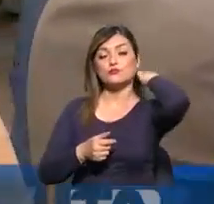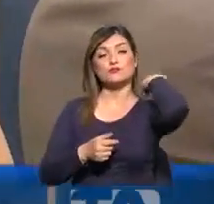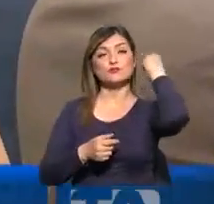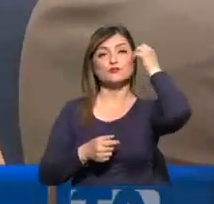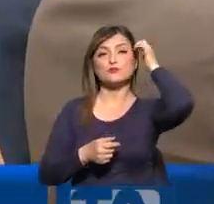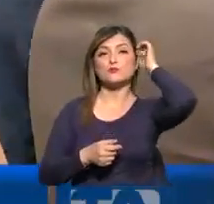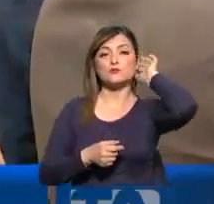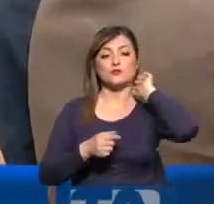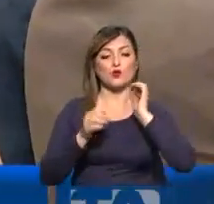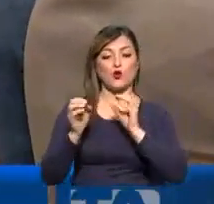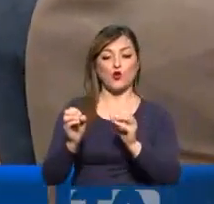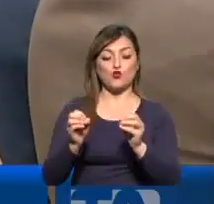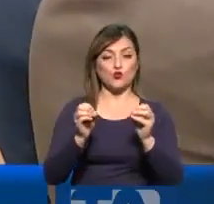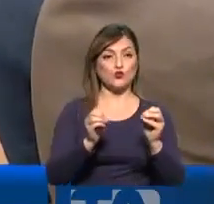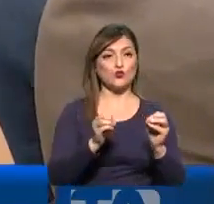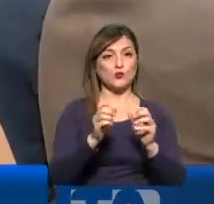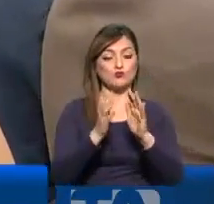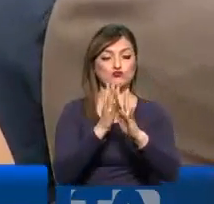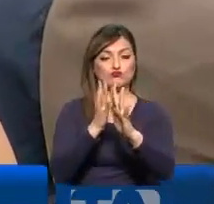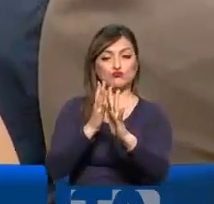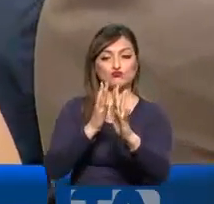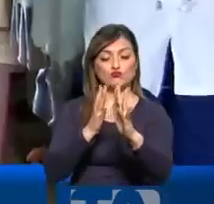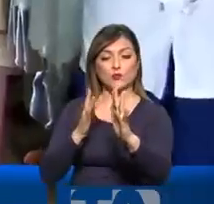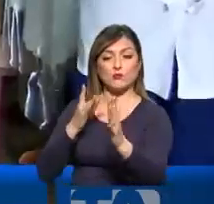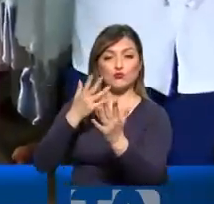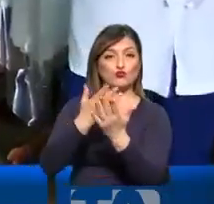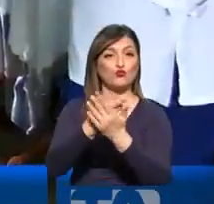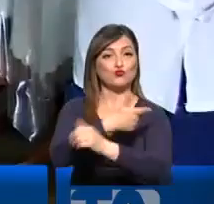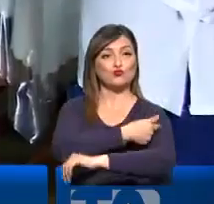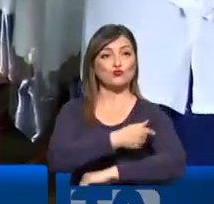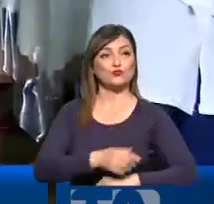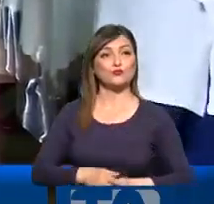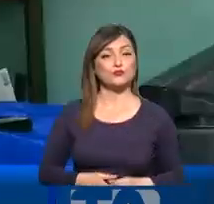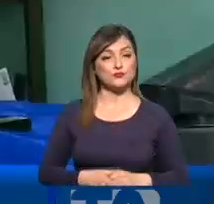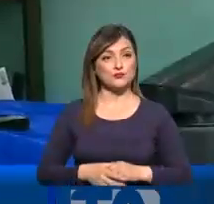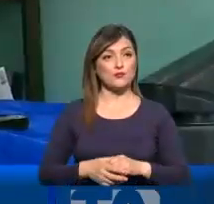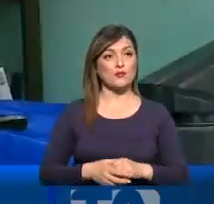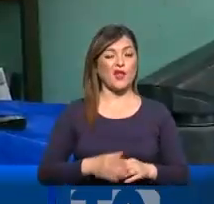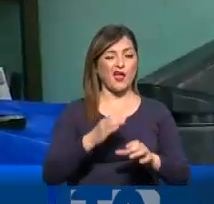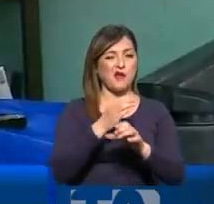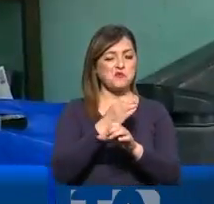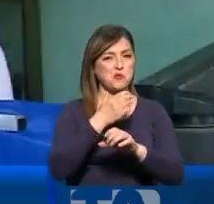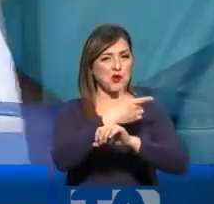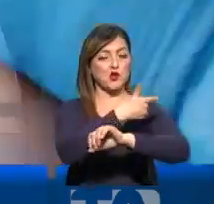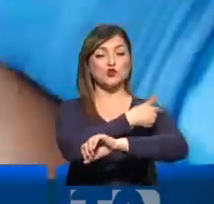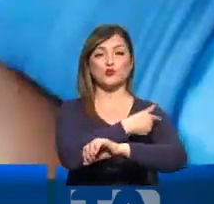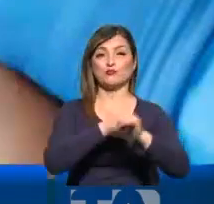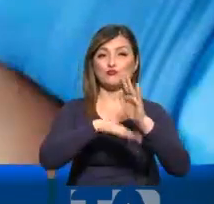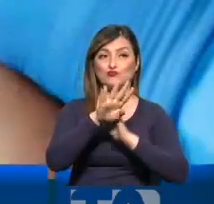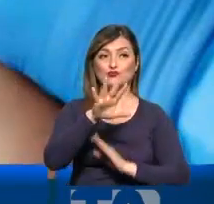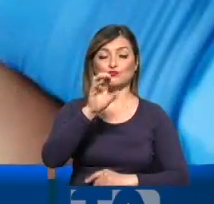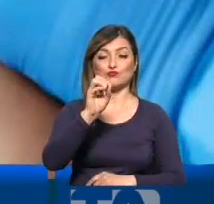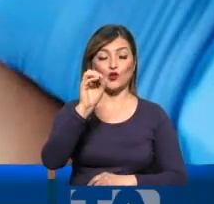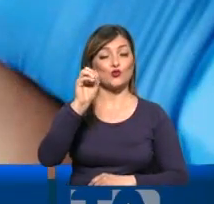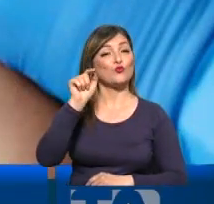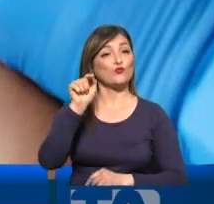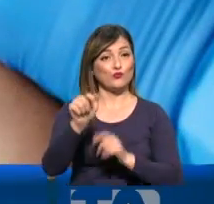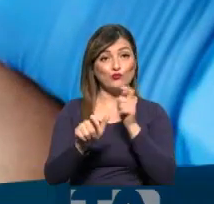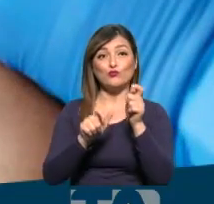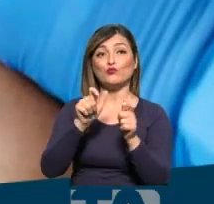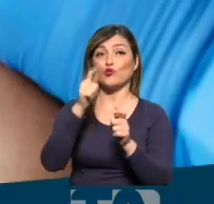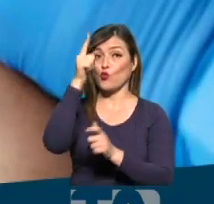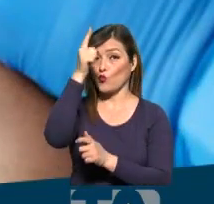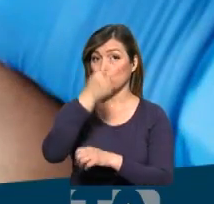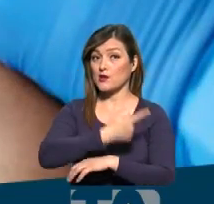forma ordenada, en forma digna, la población acuda. La funcionaria calcula que se podrían vacunar a más de 400.000 personas en